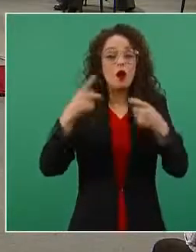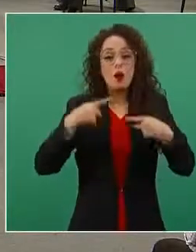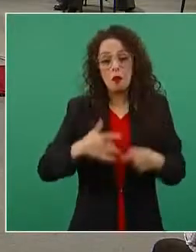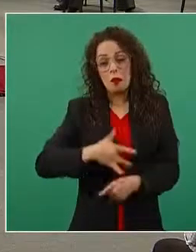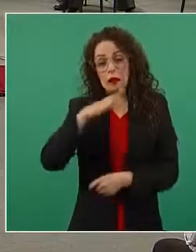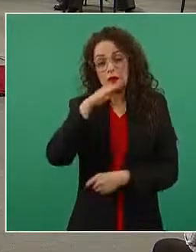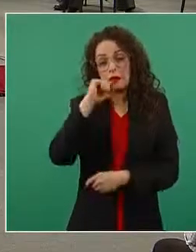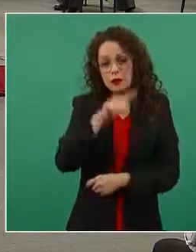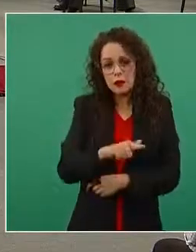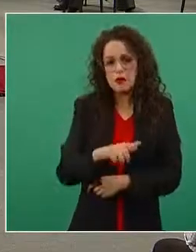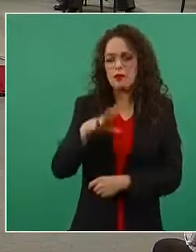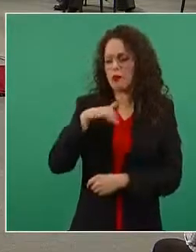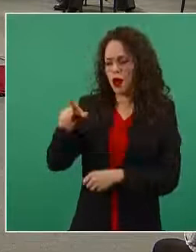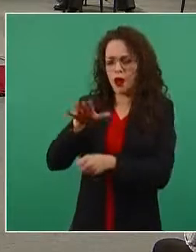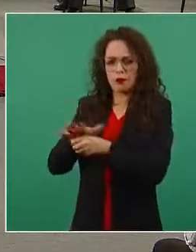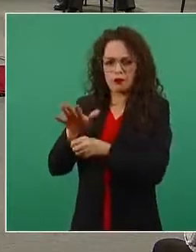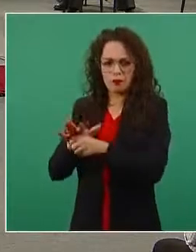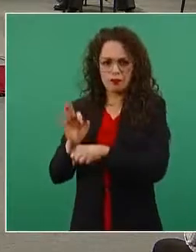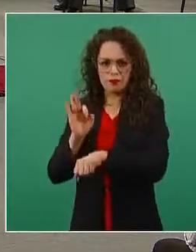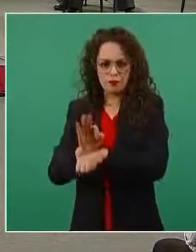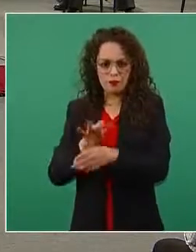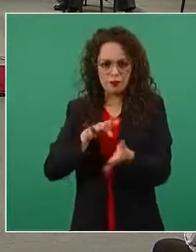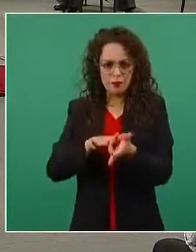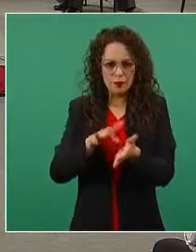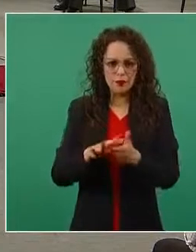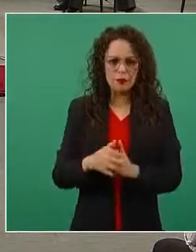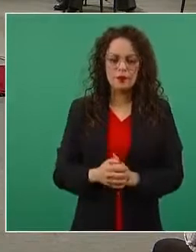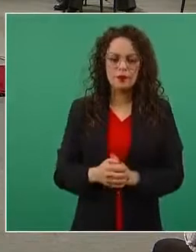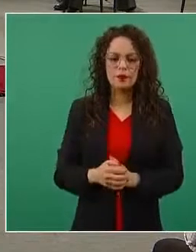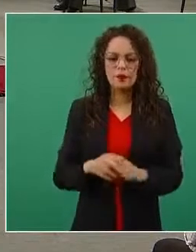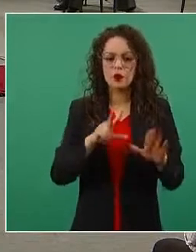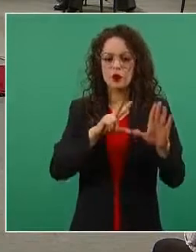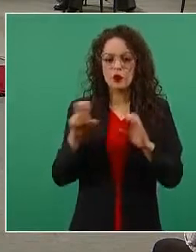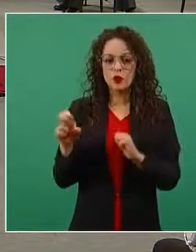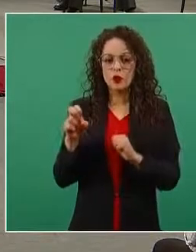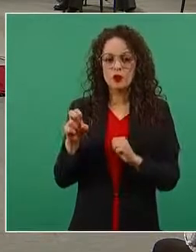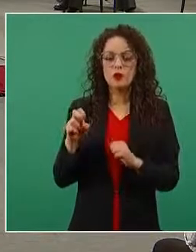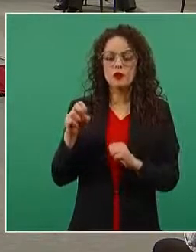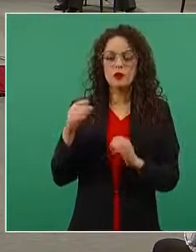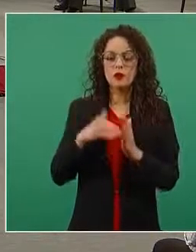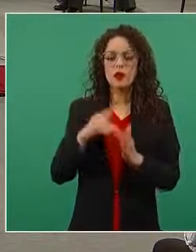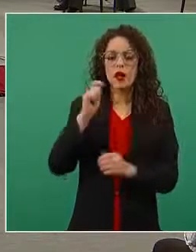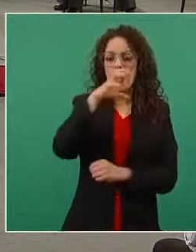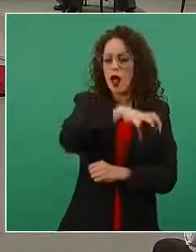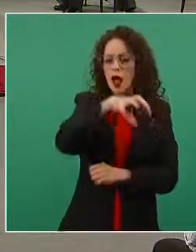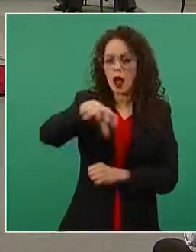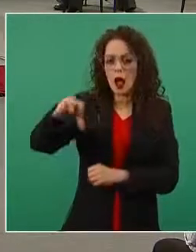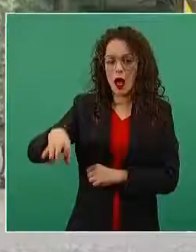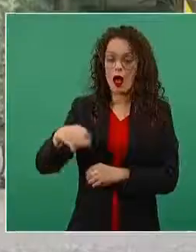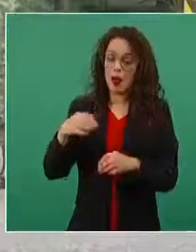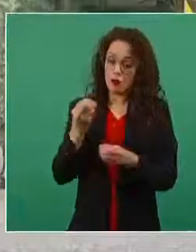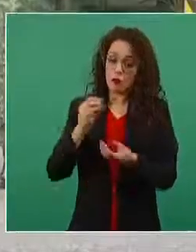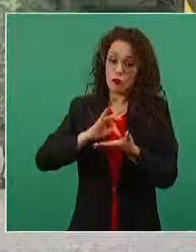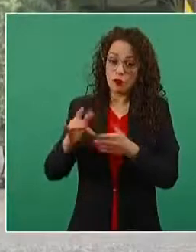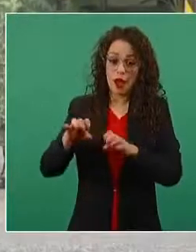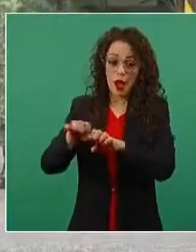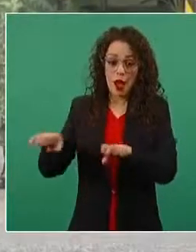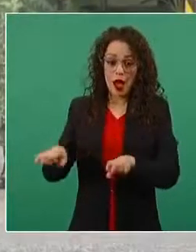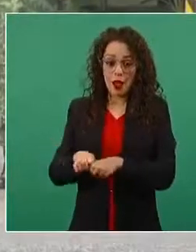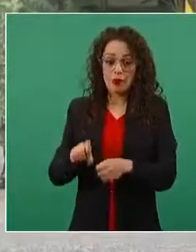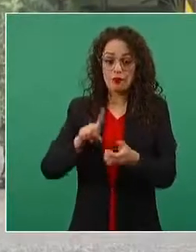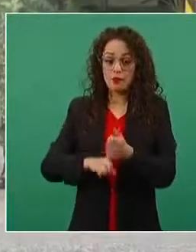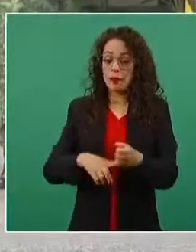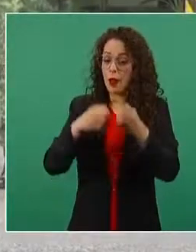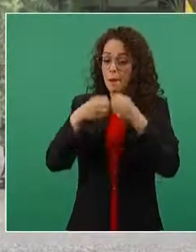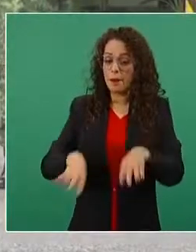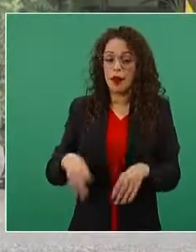dato. Llevamos más de 682,000 dosis aplicadas en el estado y gracias al trabajo en equipo solo se han perdido 100